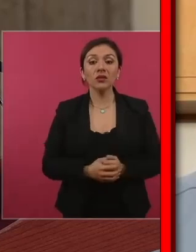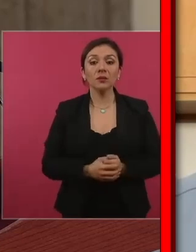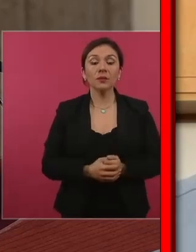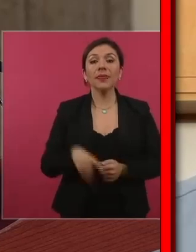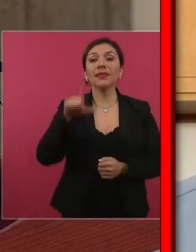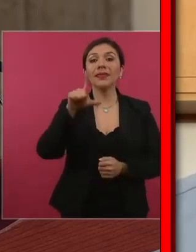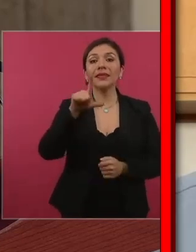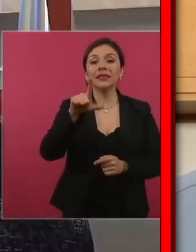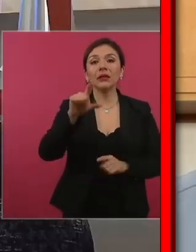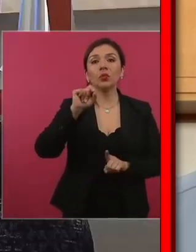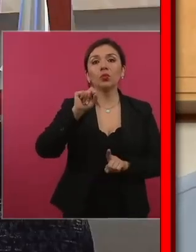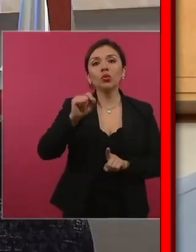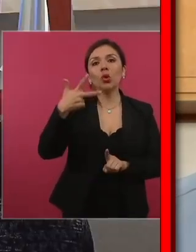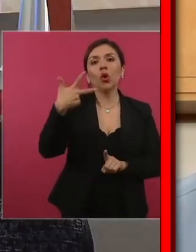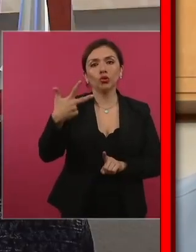en 17.8%